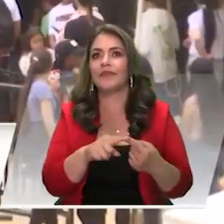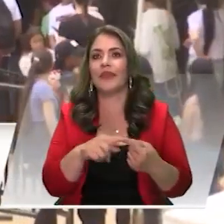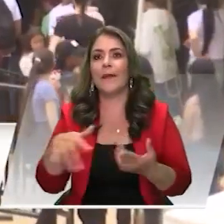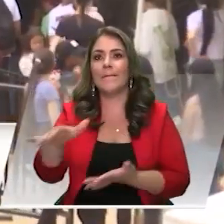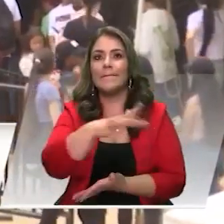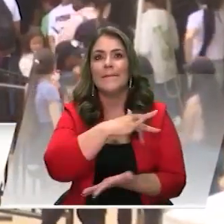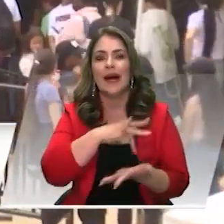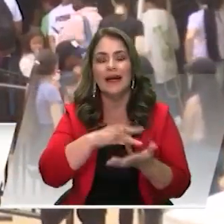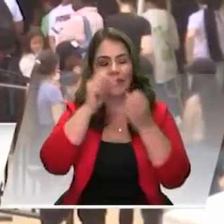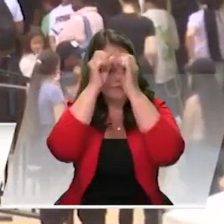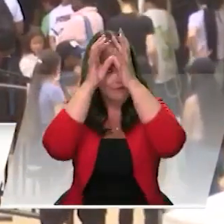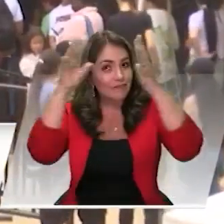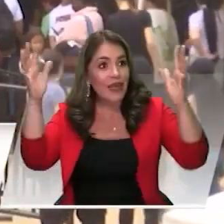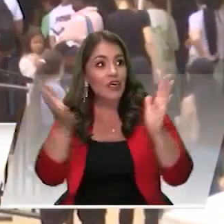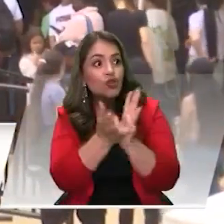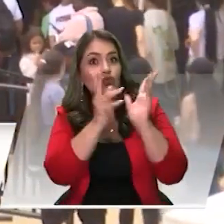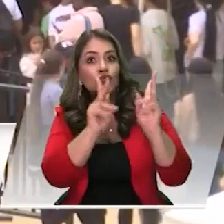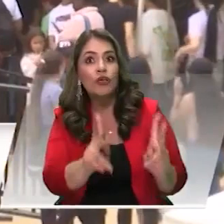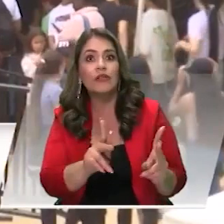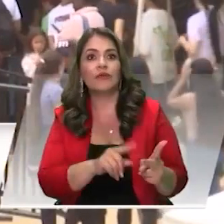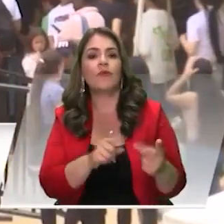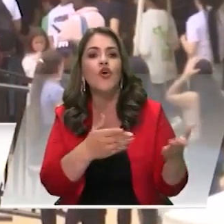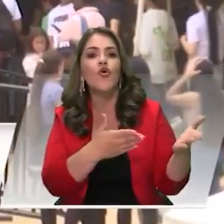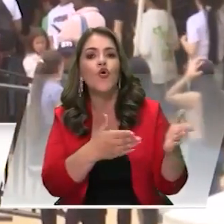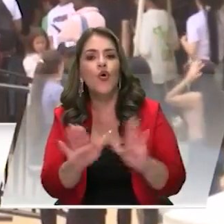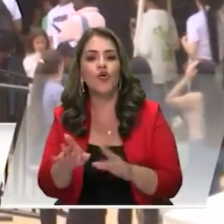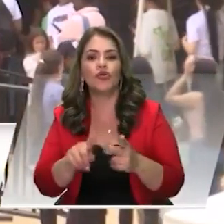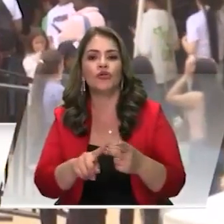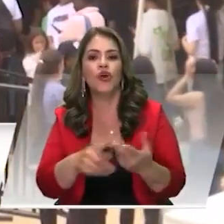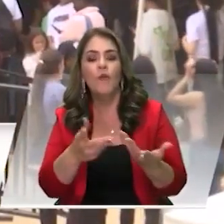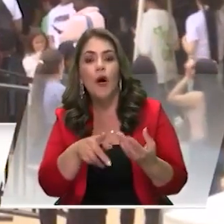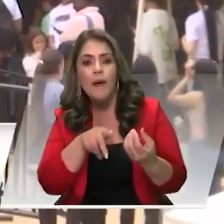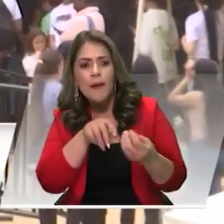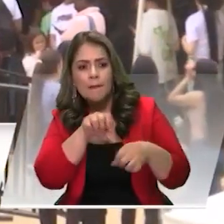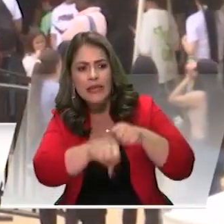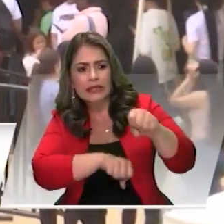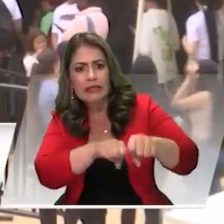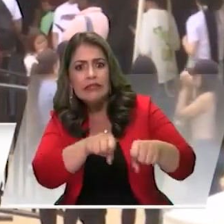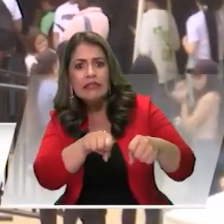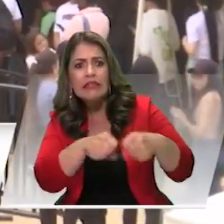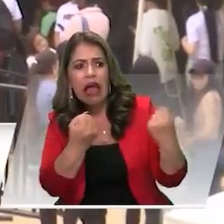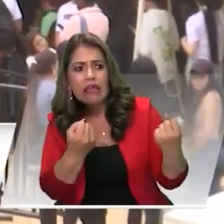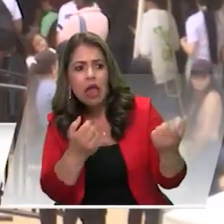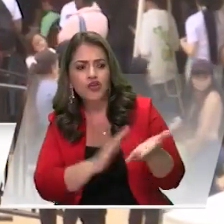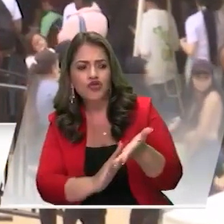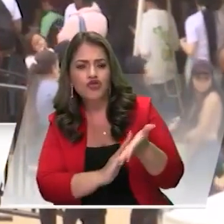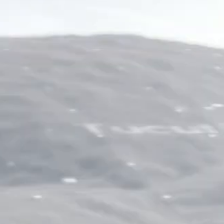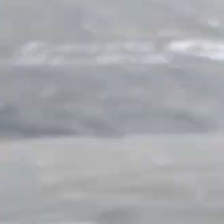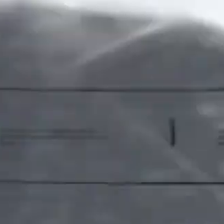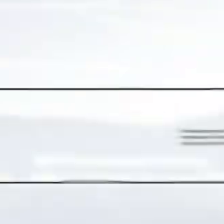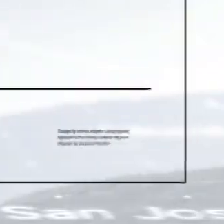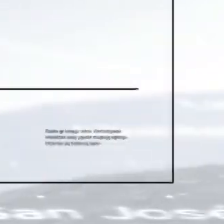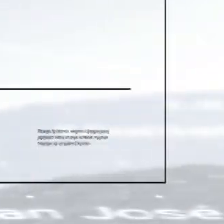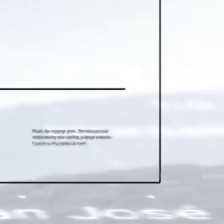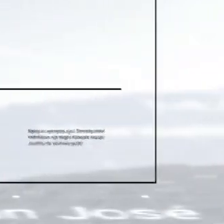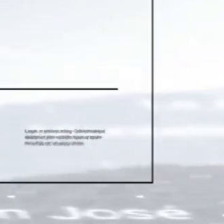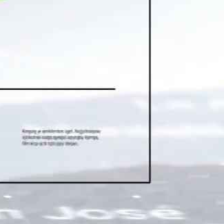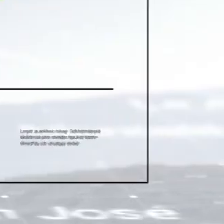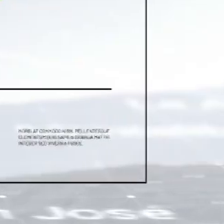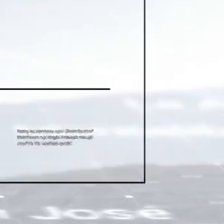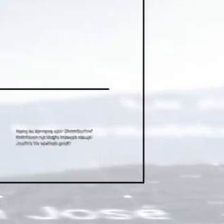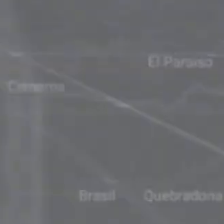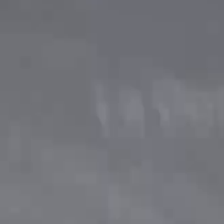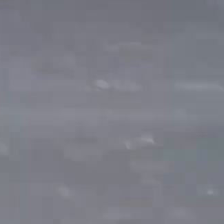los estudiantes recibieron cursos en reparación de las mismas y además también talleres en movilidad sostenible.